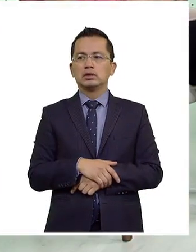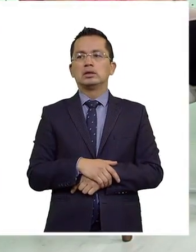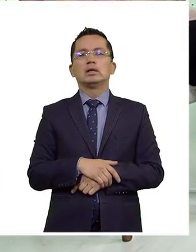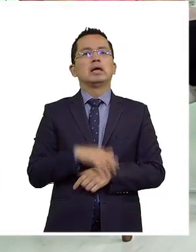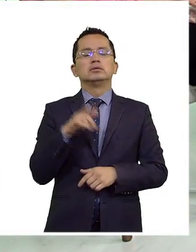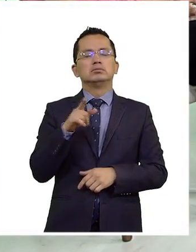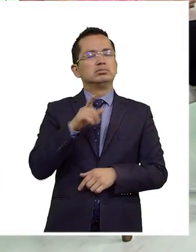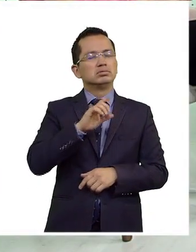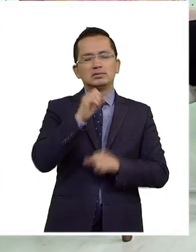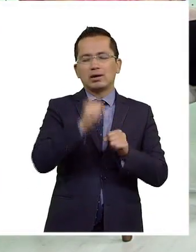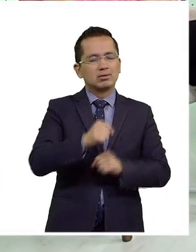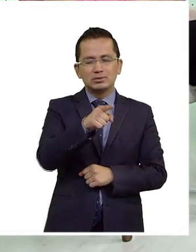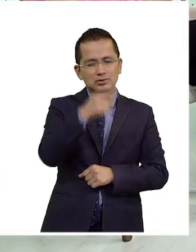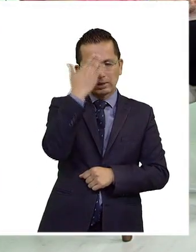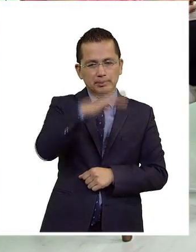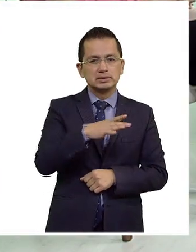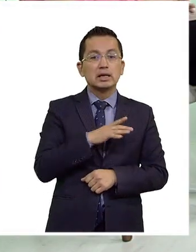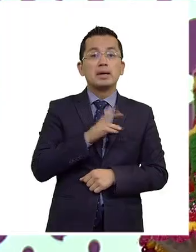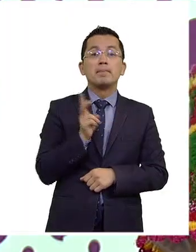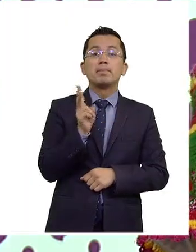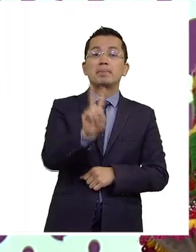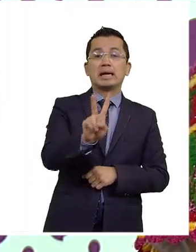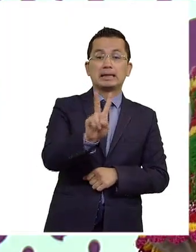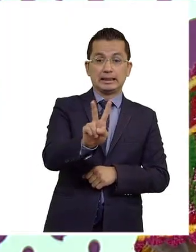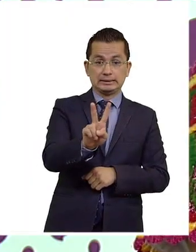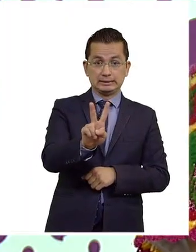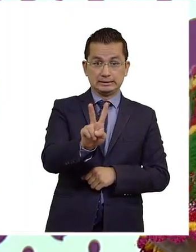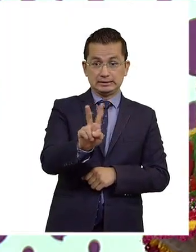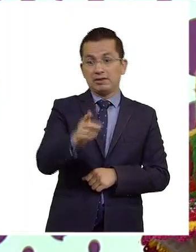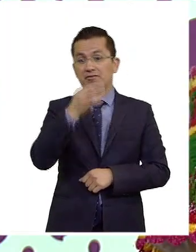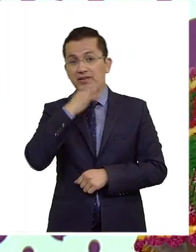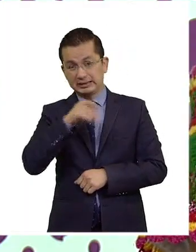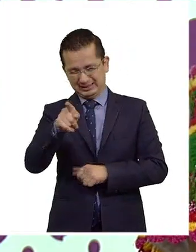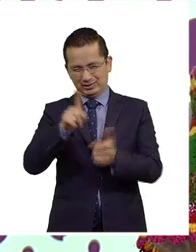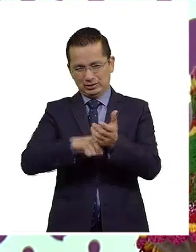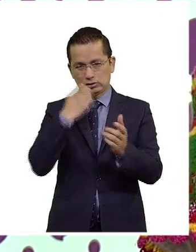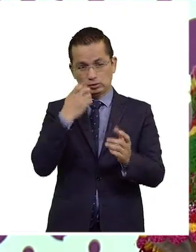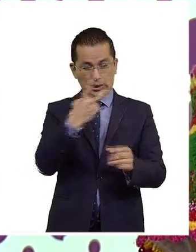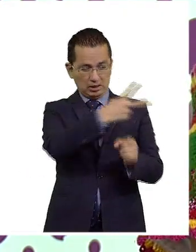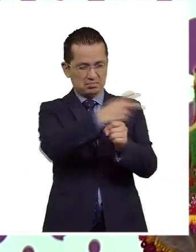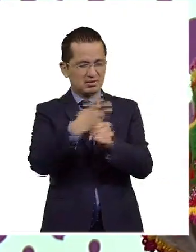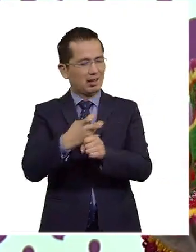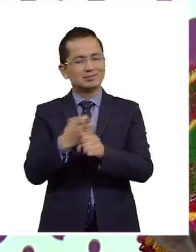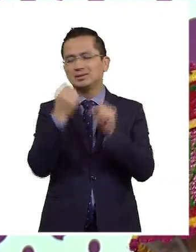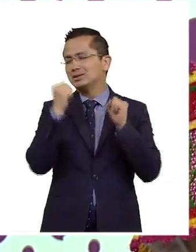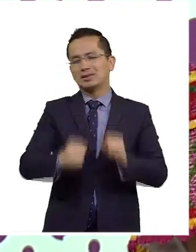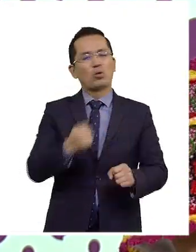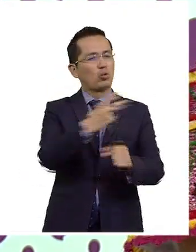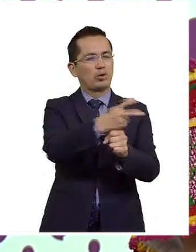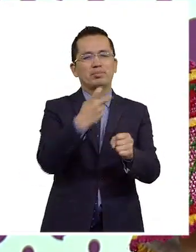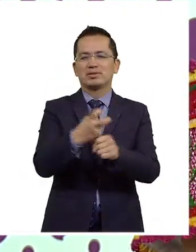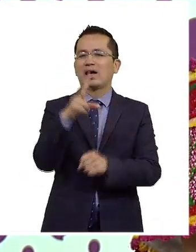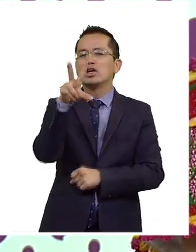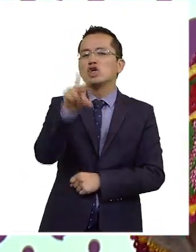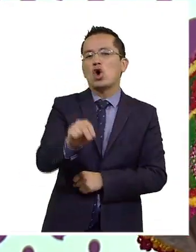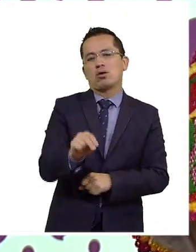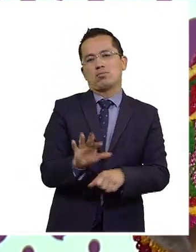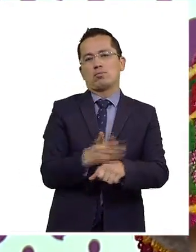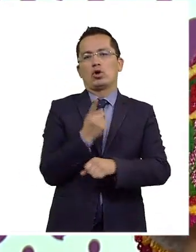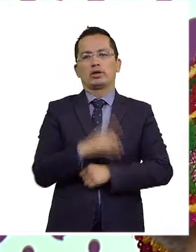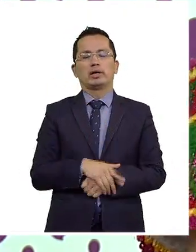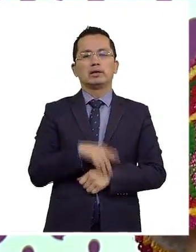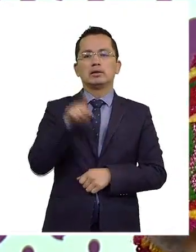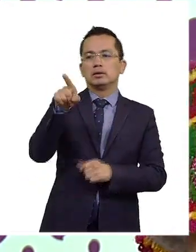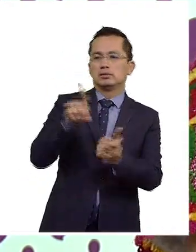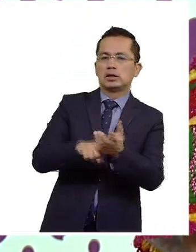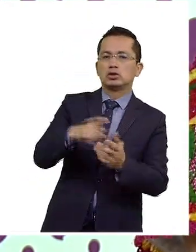fiesta del viernes, tu hija no va a ser invitada, ¿no? ¿Por qué? Pues porque, o sea, sí está prohibido que la escuela